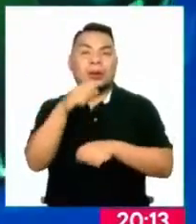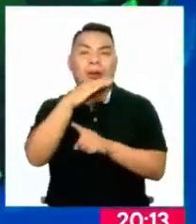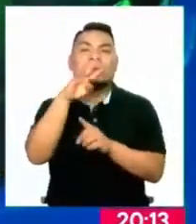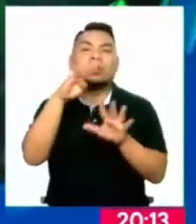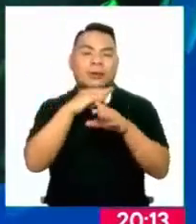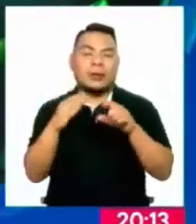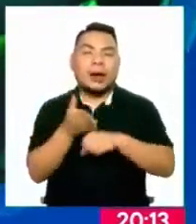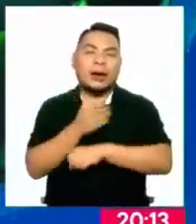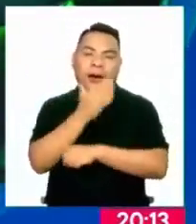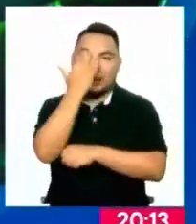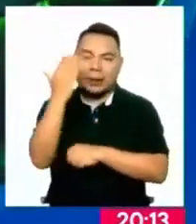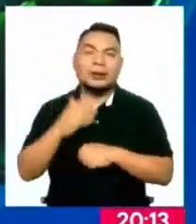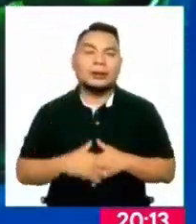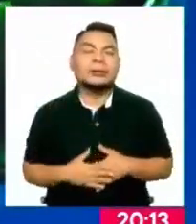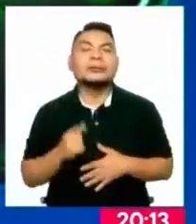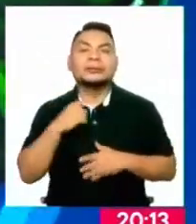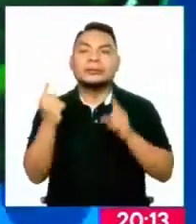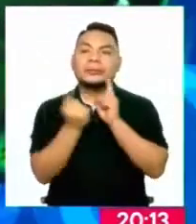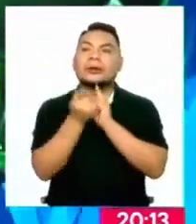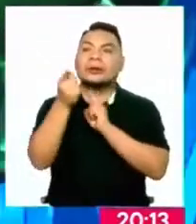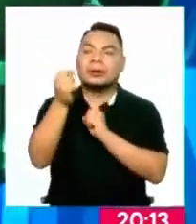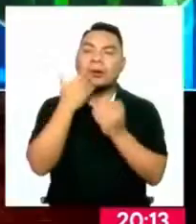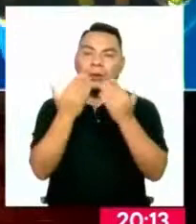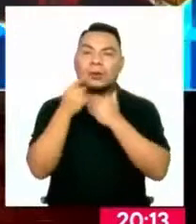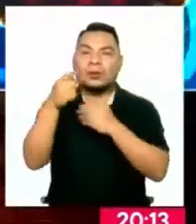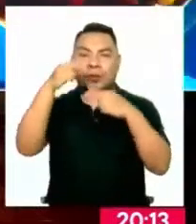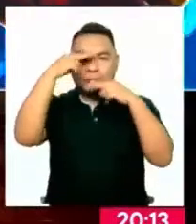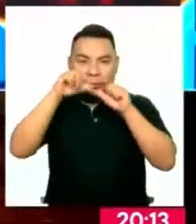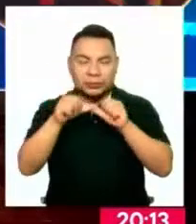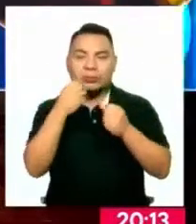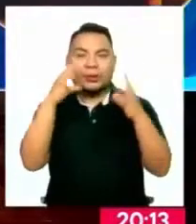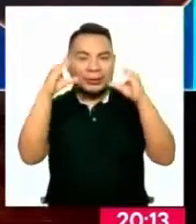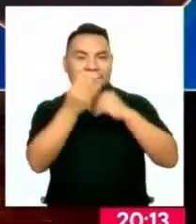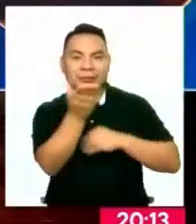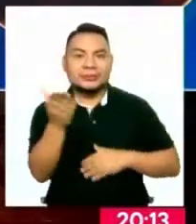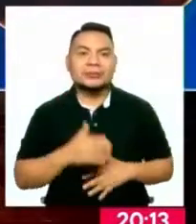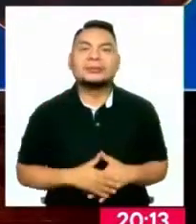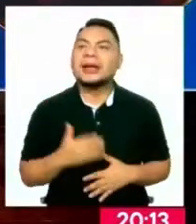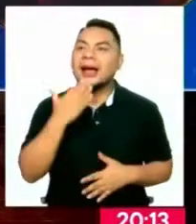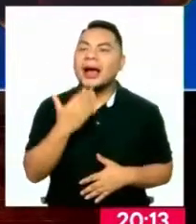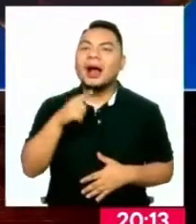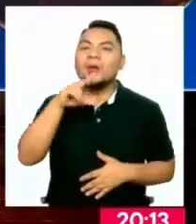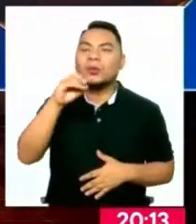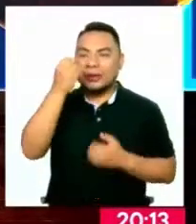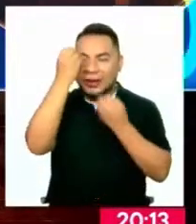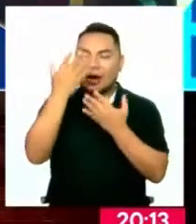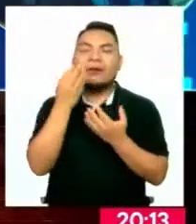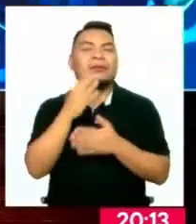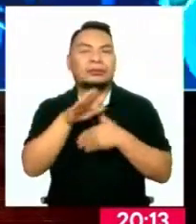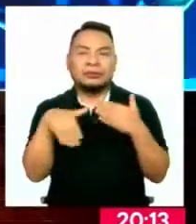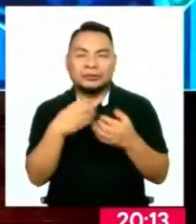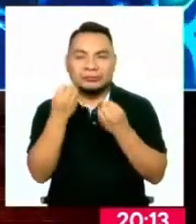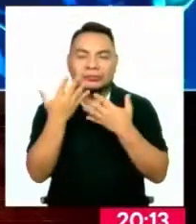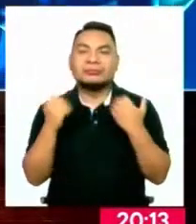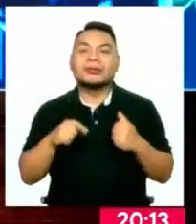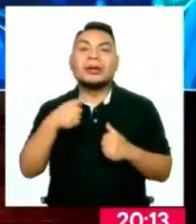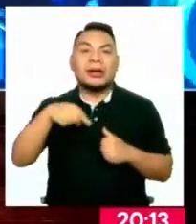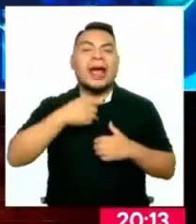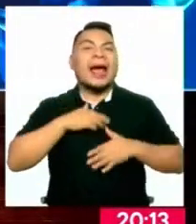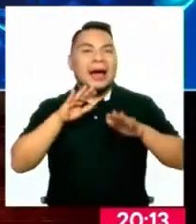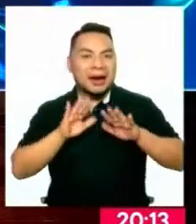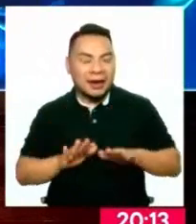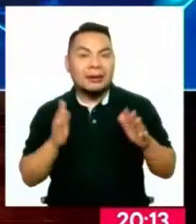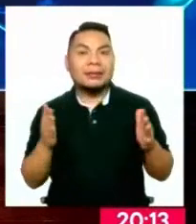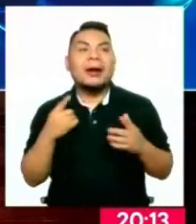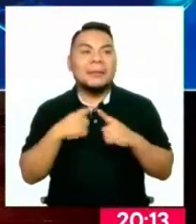Pared, inmediatamente después de Cara a Cara. Vamos, Paola, contigo entonces. Por mi parte, buenas noches. Bien, gracias, Lucho. Por supuesto que tomarlo con calma, pero hoy